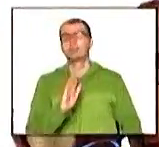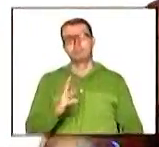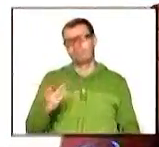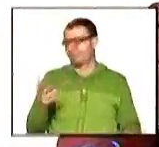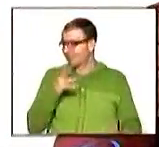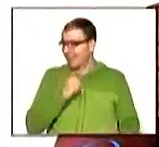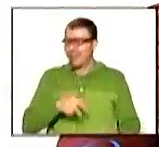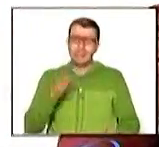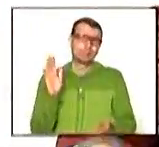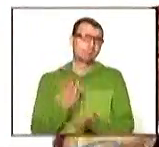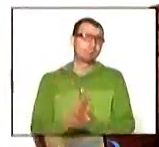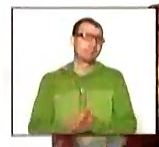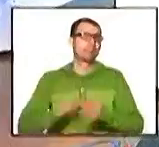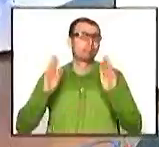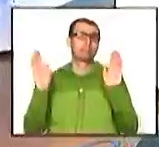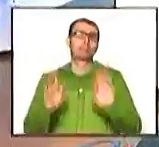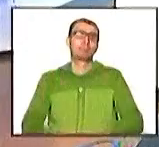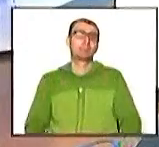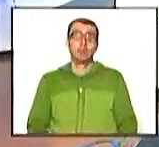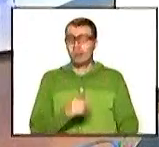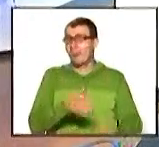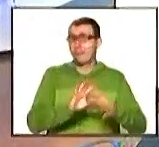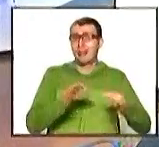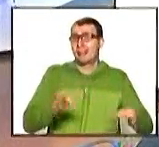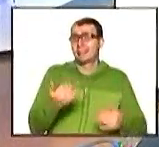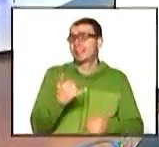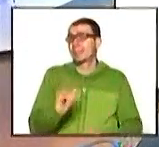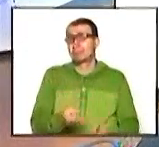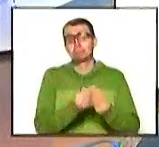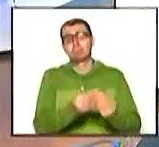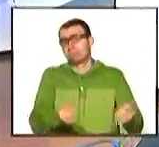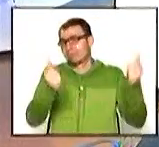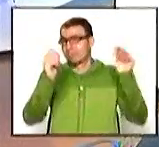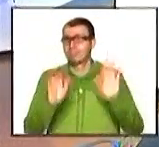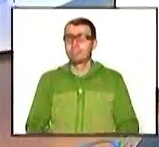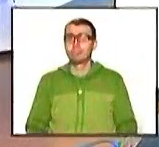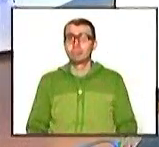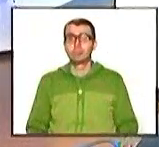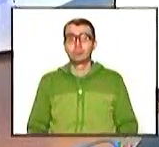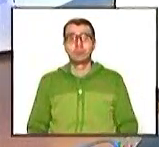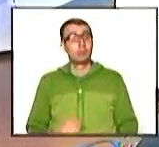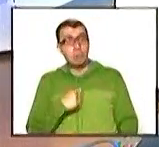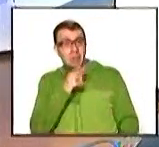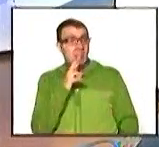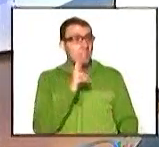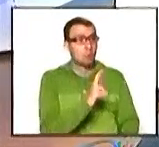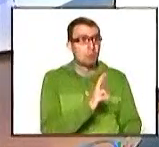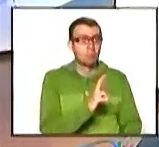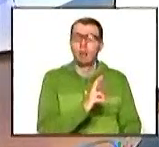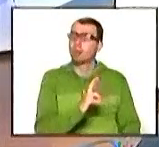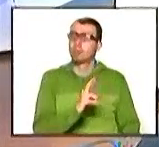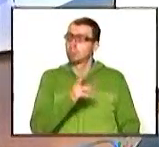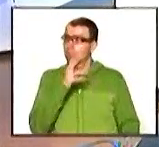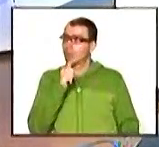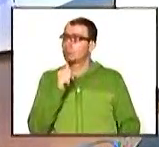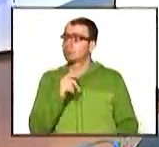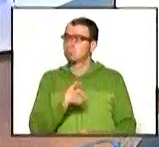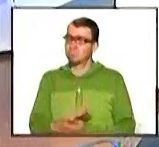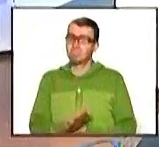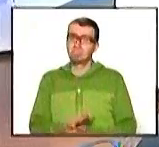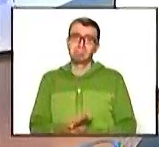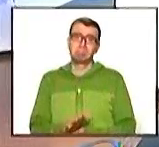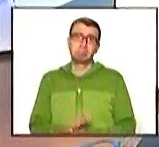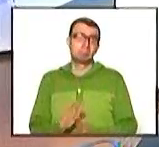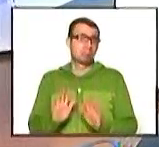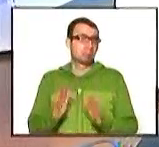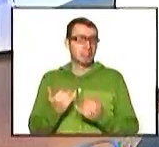nada, eso no es nada, es una frase más de alguien, no la conteste con cuatro piedras en la mano, como dicen las